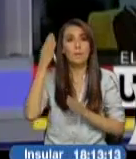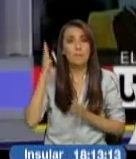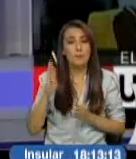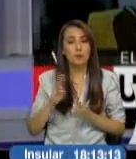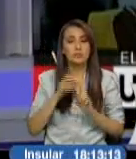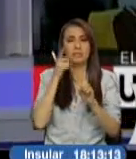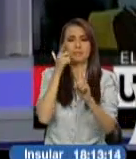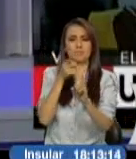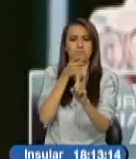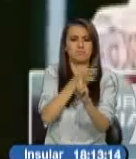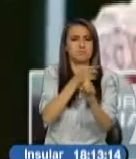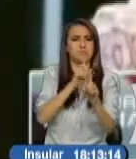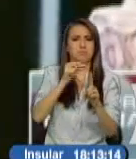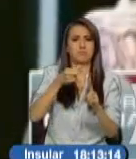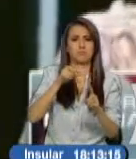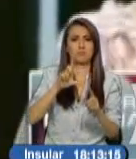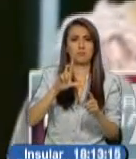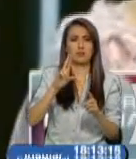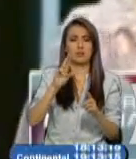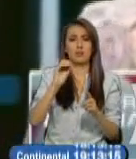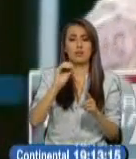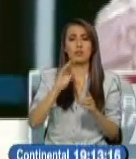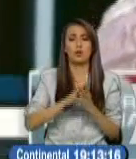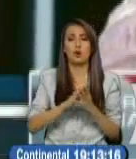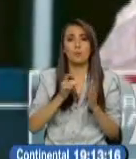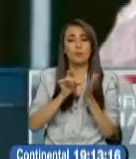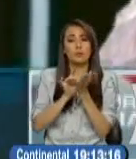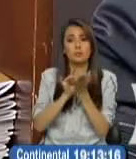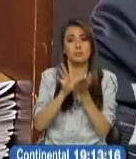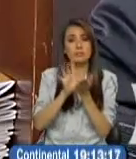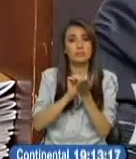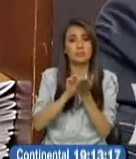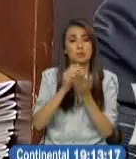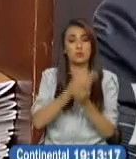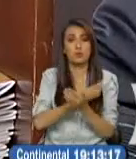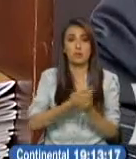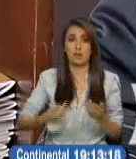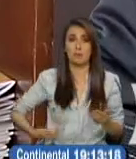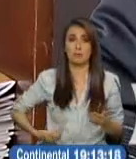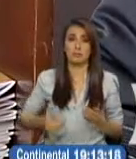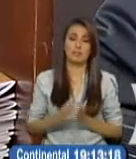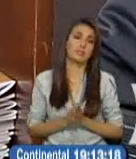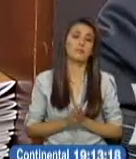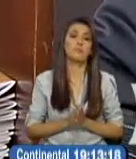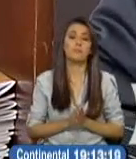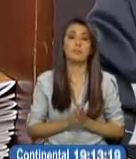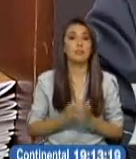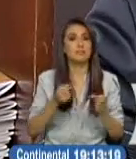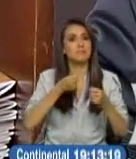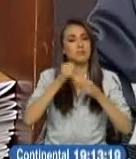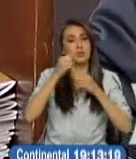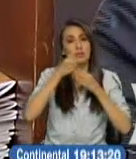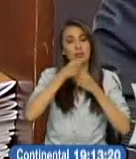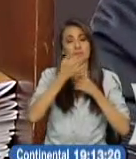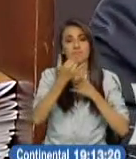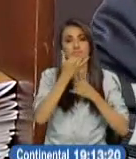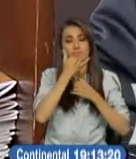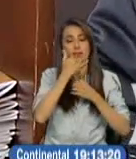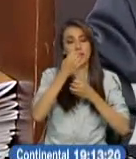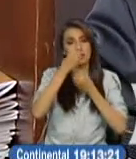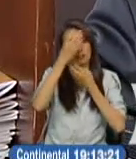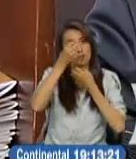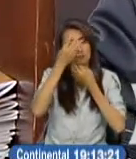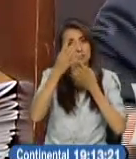presión de la cadena O Globo se destituyó a la presidenta Dilma Rousseff. Sería muy irresponsable un manejo inadecuado de información que haga que todo esto